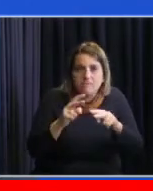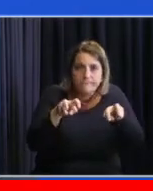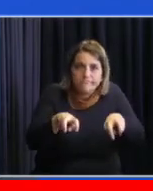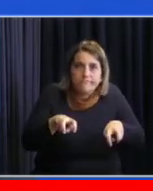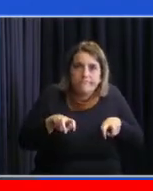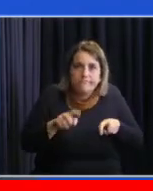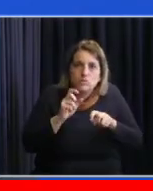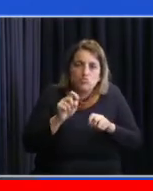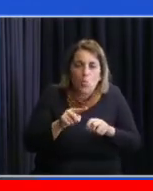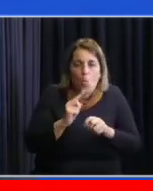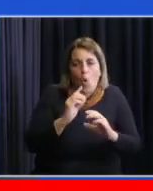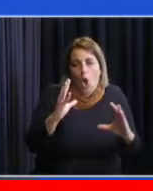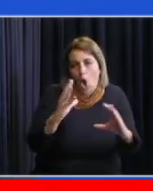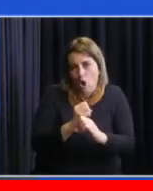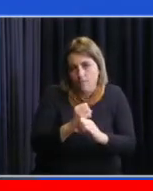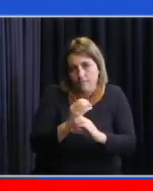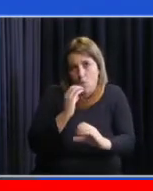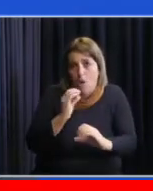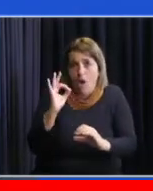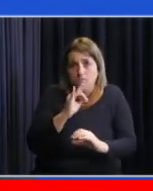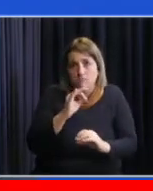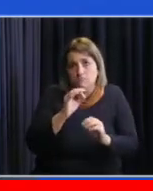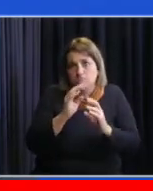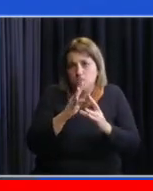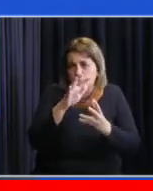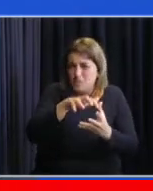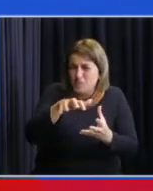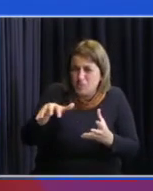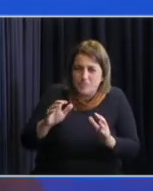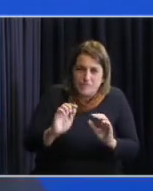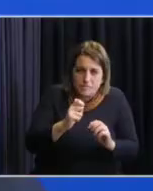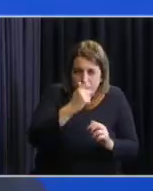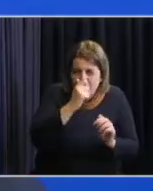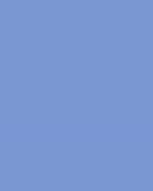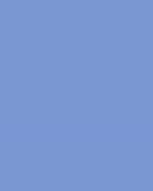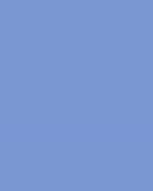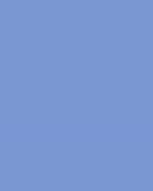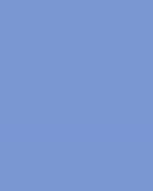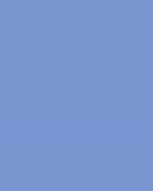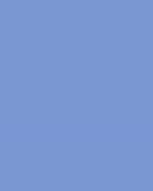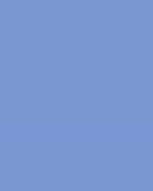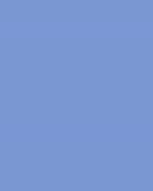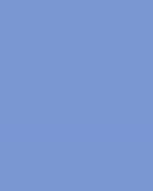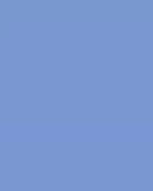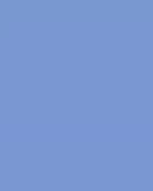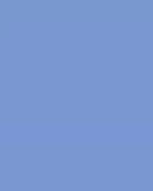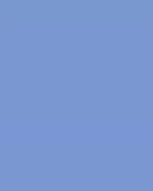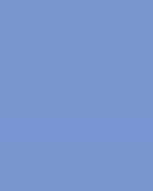esté su presencia en lugares con aglomeración de gente, en lugares cerrados.